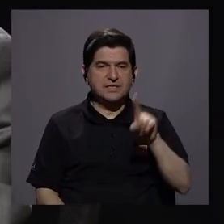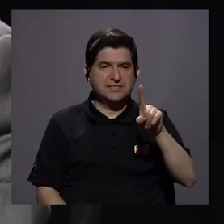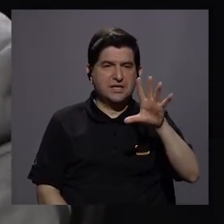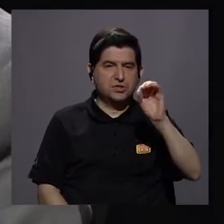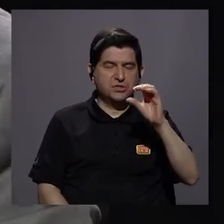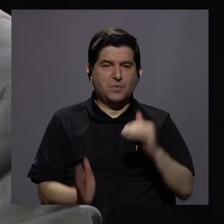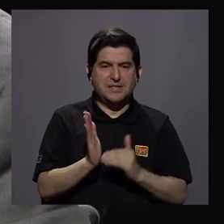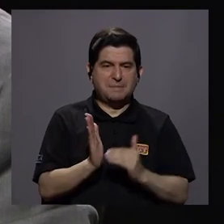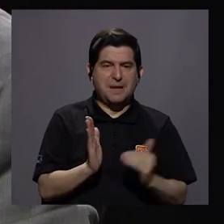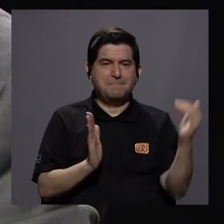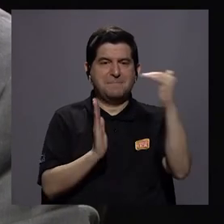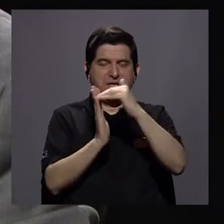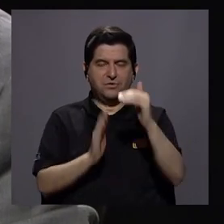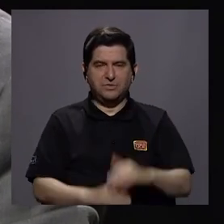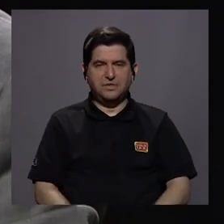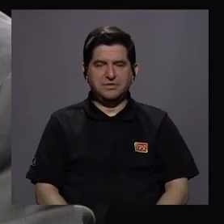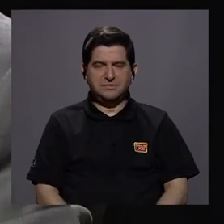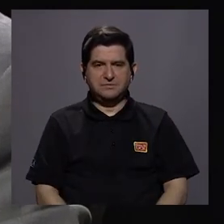aumenta